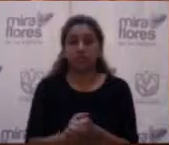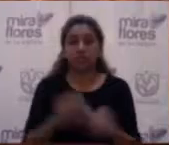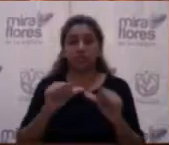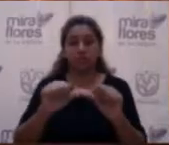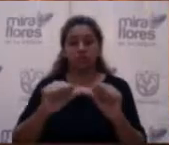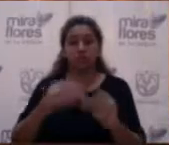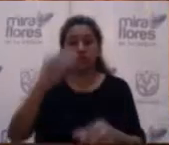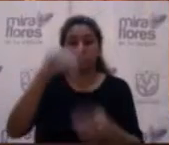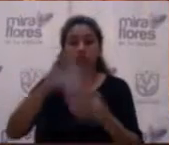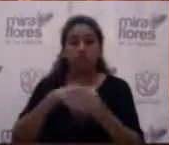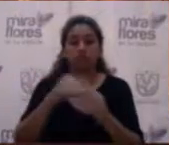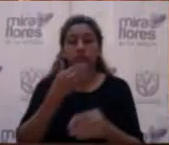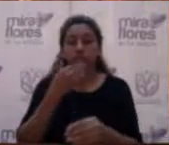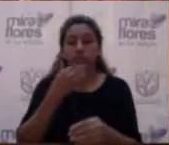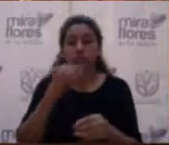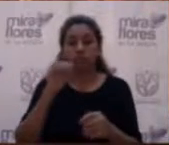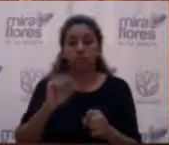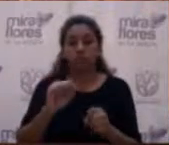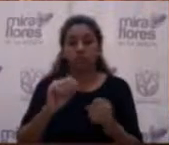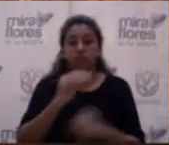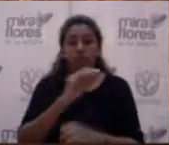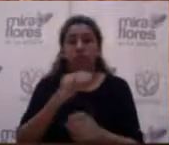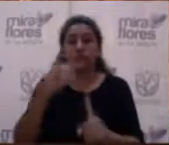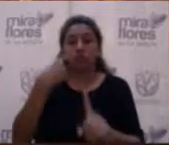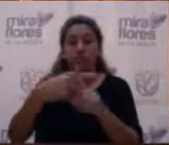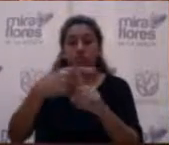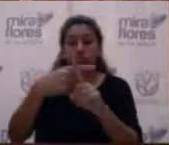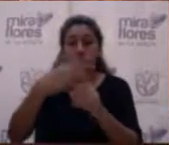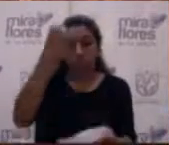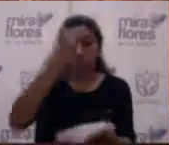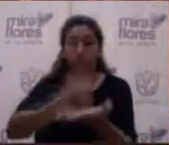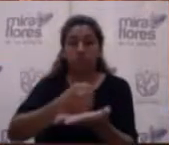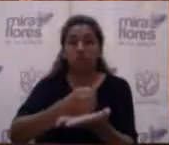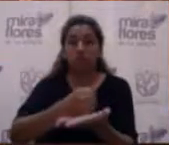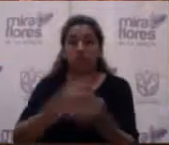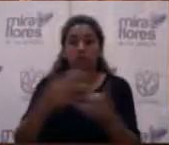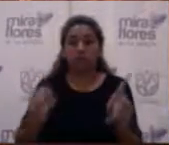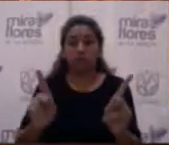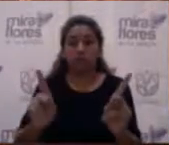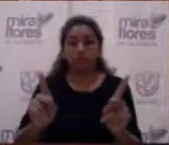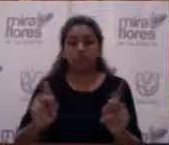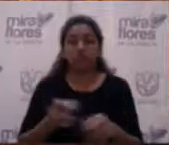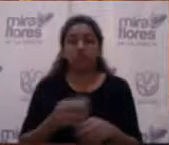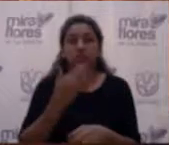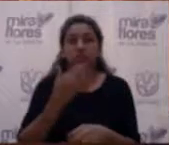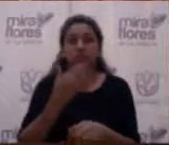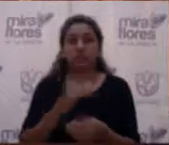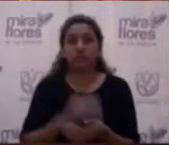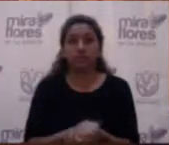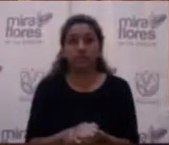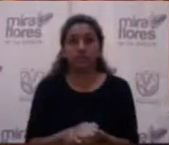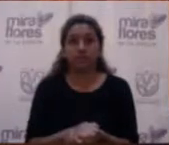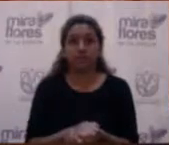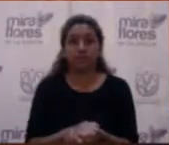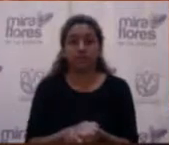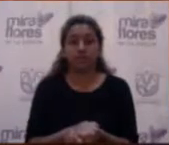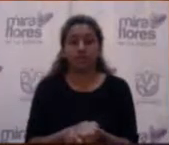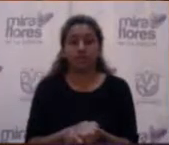Procedemos al voto. Aquellos miembros del Consejo que estén a favor de aprobar la licencia solicitada, sírvanse a expresarlo en señal de conformidad.